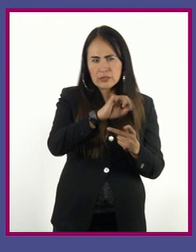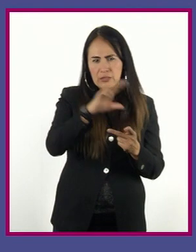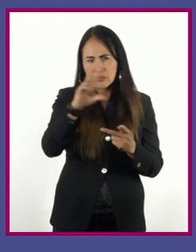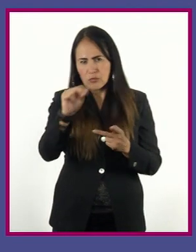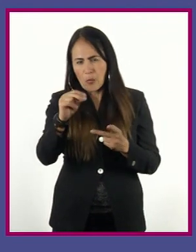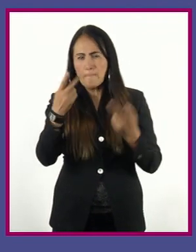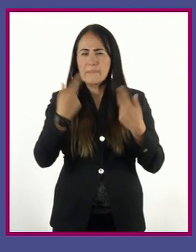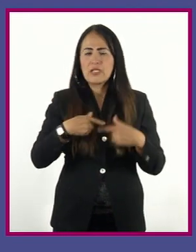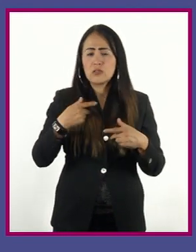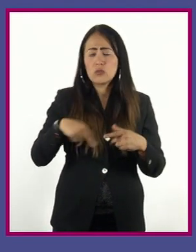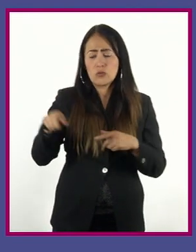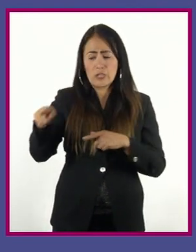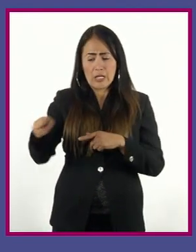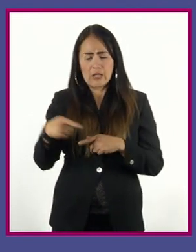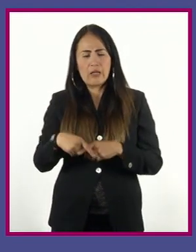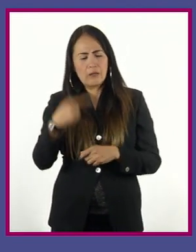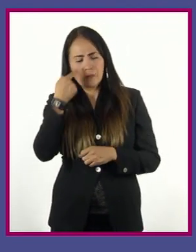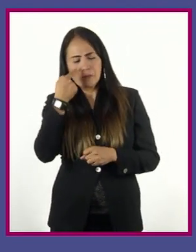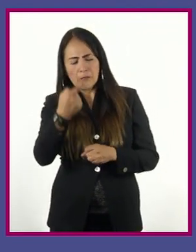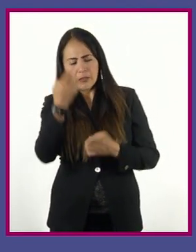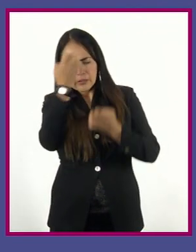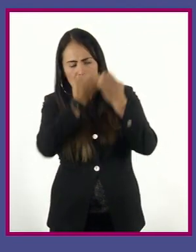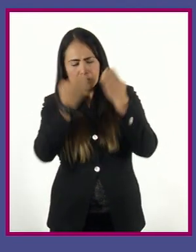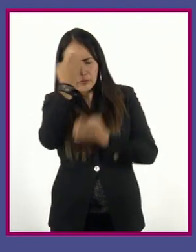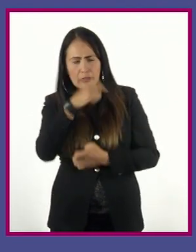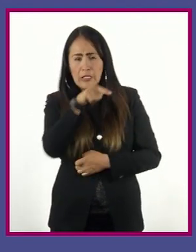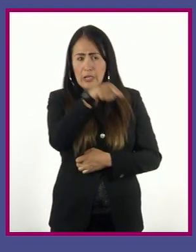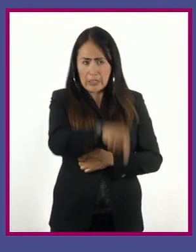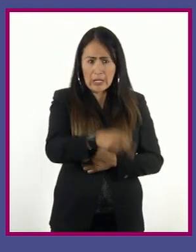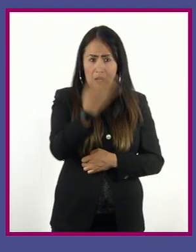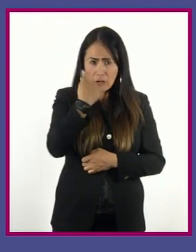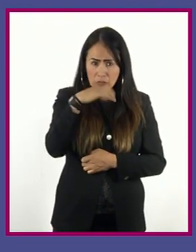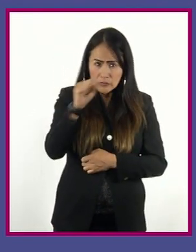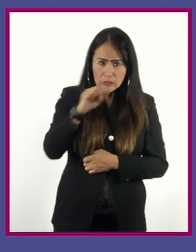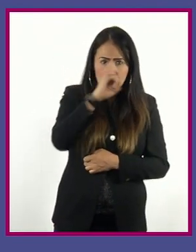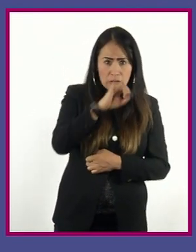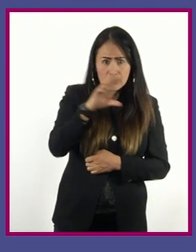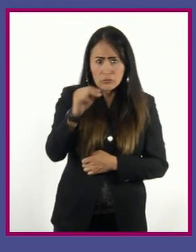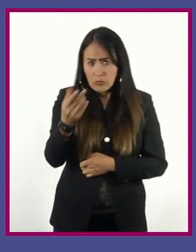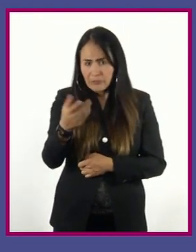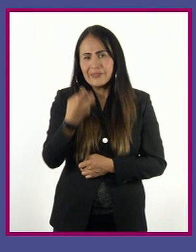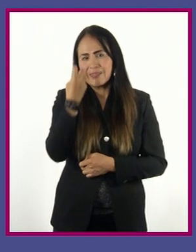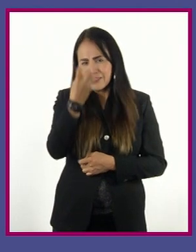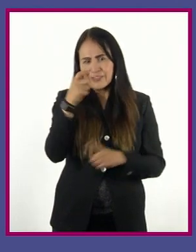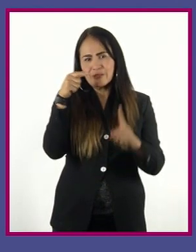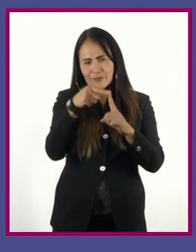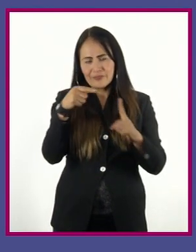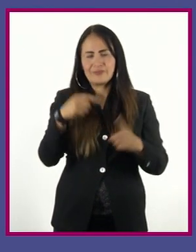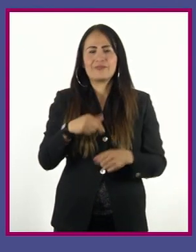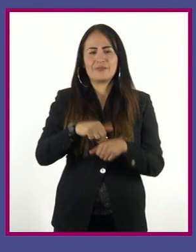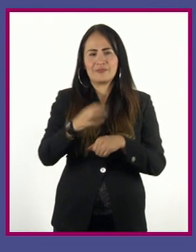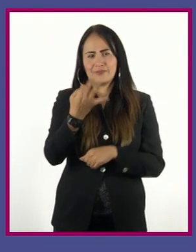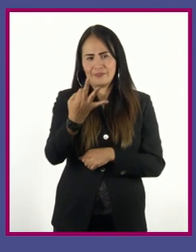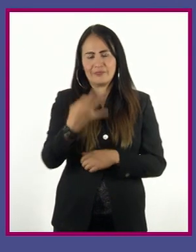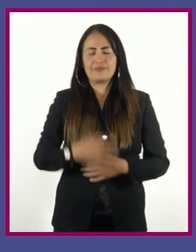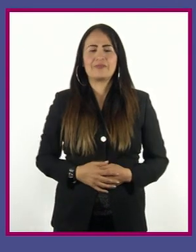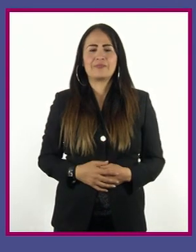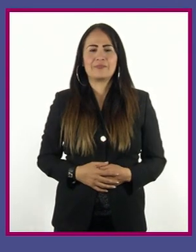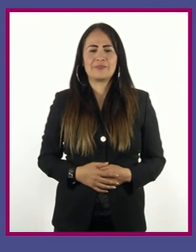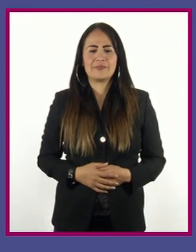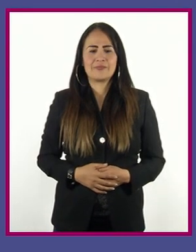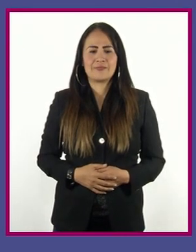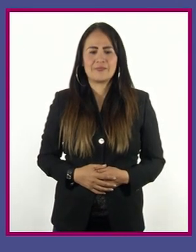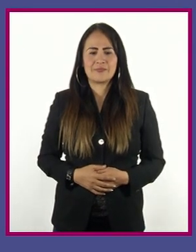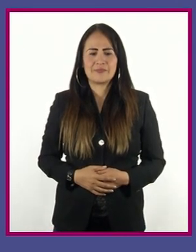empleador quiere saber si se cuenta con habilidades específicas. Muy bien. Caso 3. Acaba de suceder